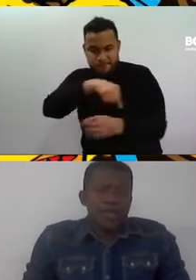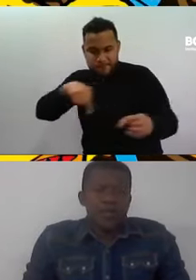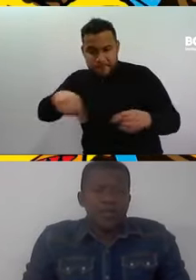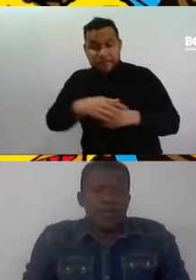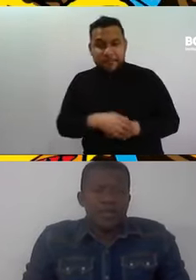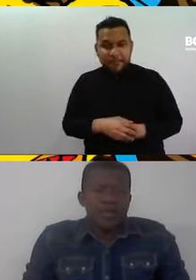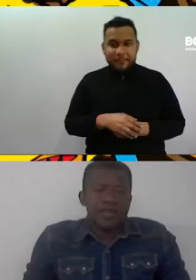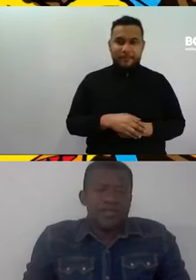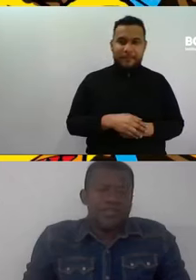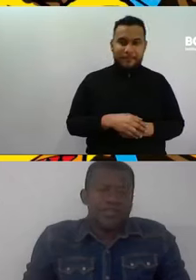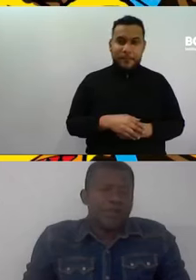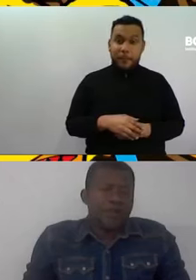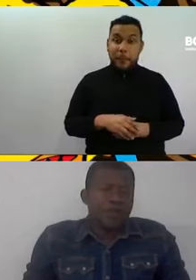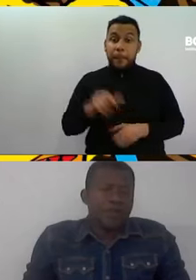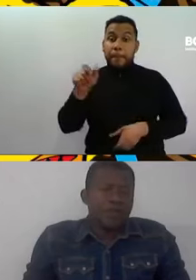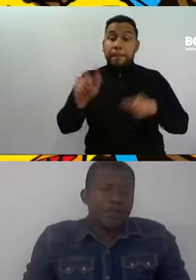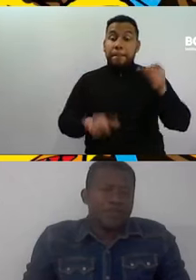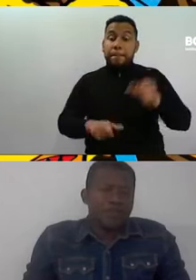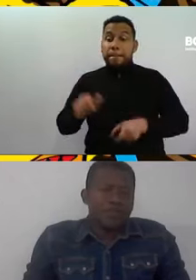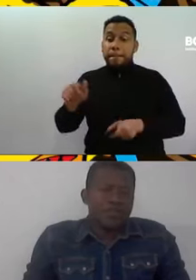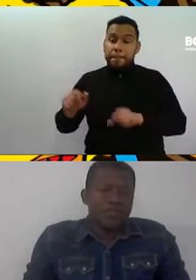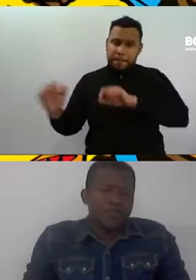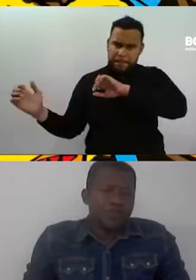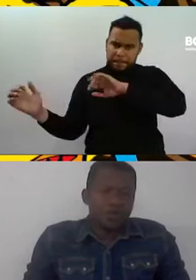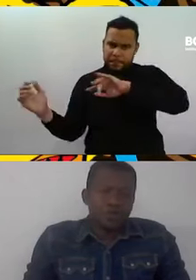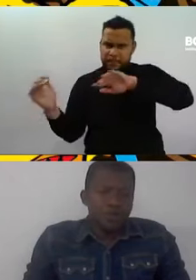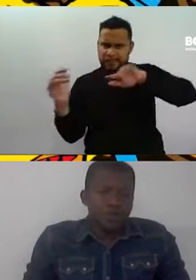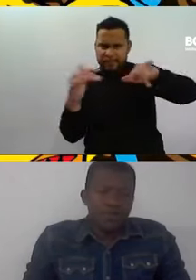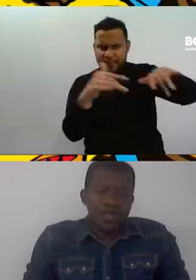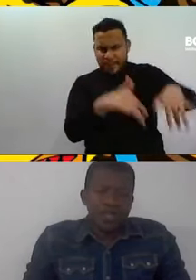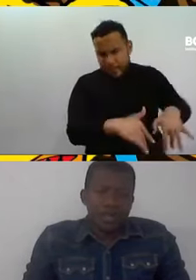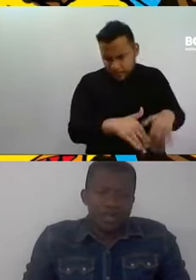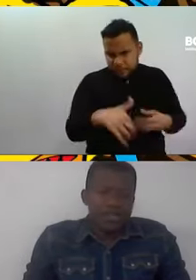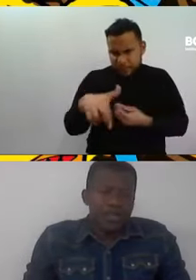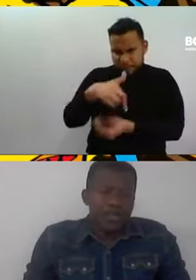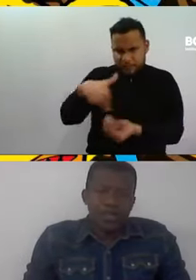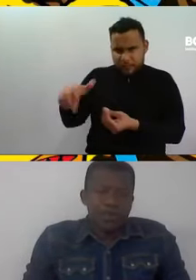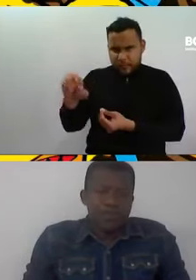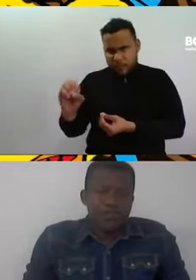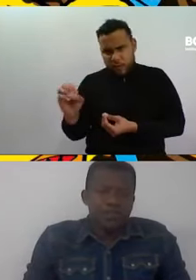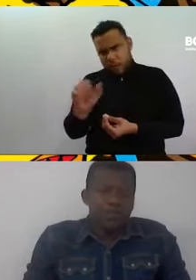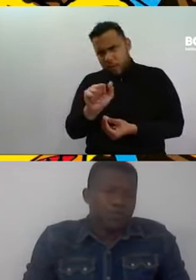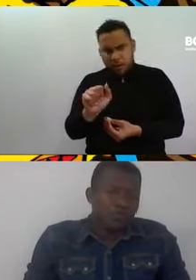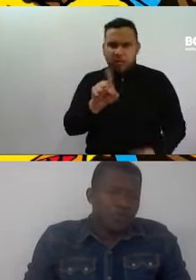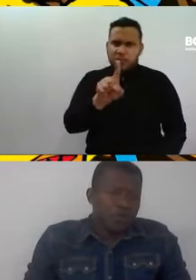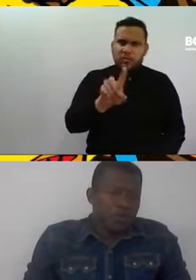de palenquero y palenquera se dan más o menos hacia 1930, Regina,